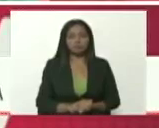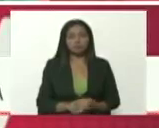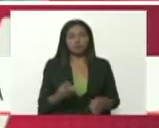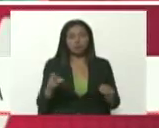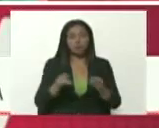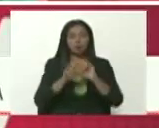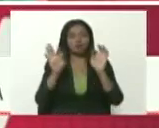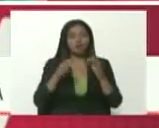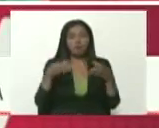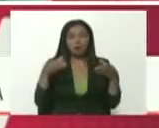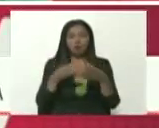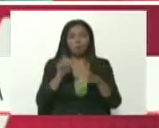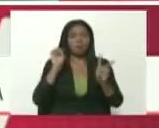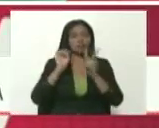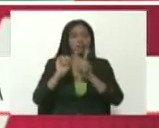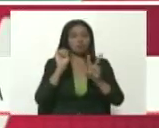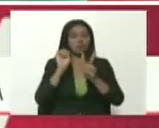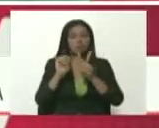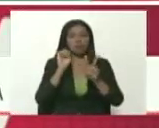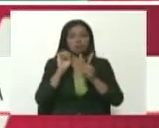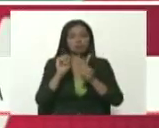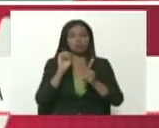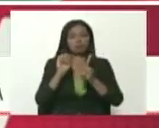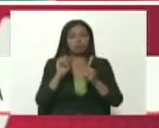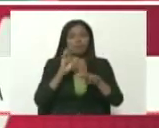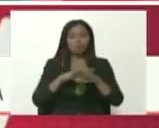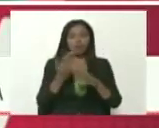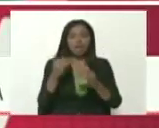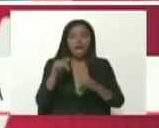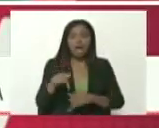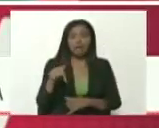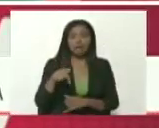los brigadistas de Somos Venezuela, porque aquí